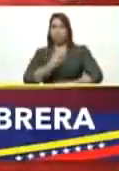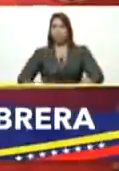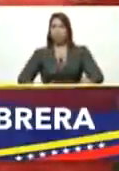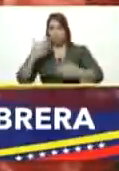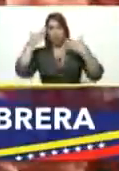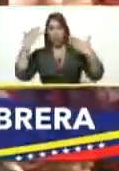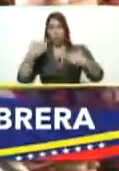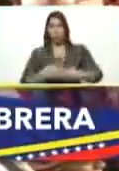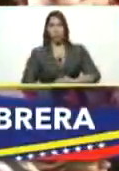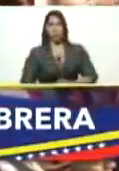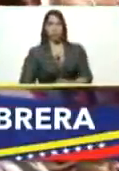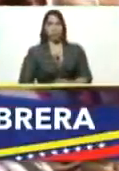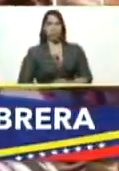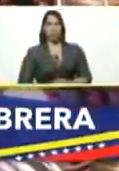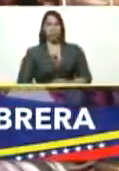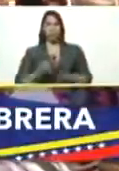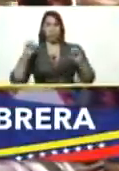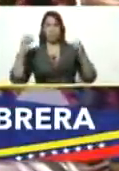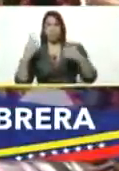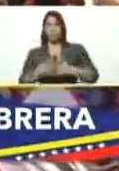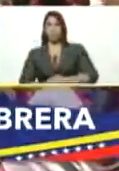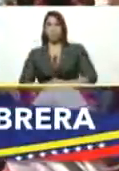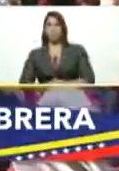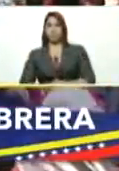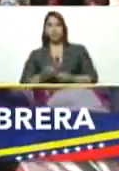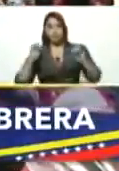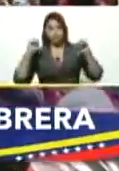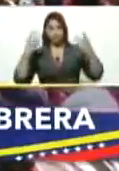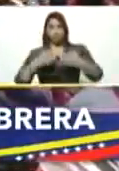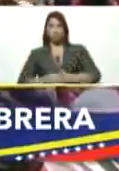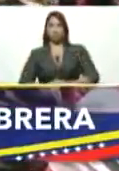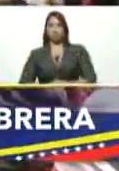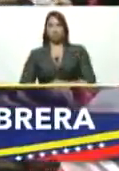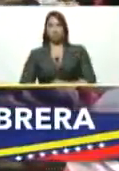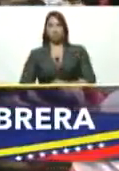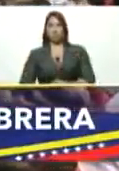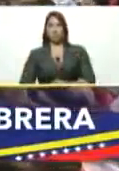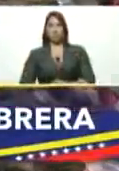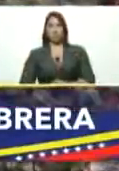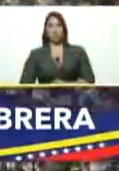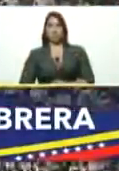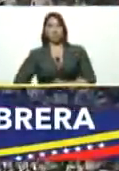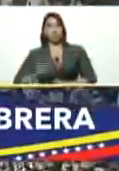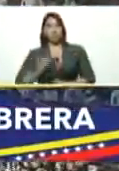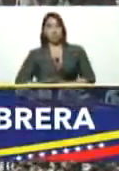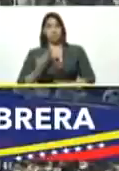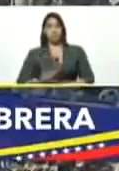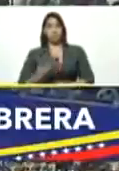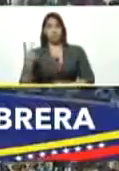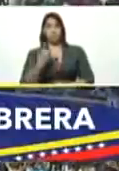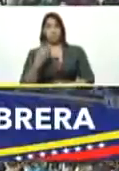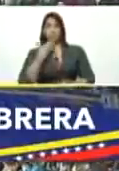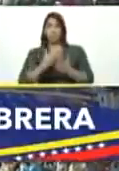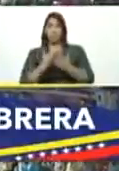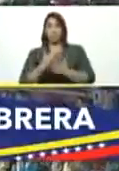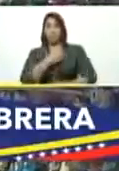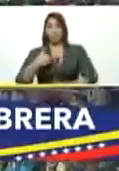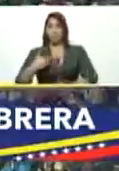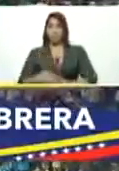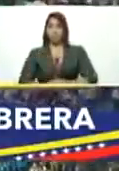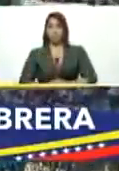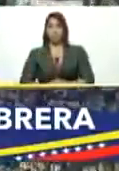salud pero seguimos venceremos muy importante las dos propuestas yo quiero que